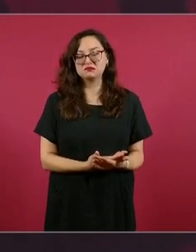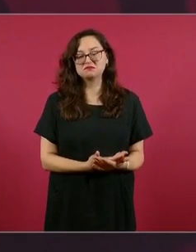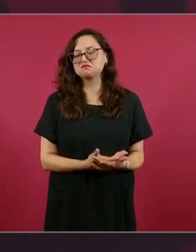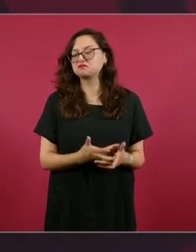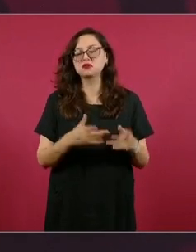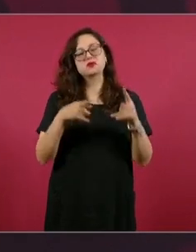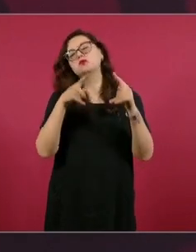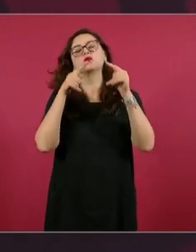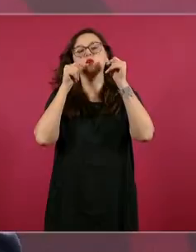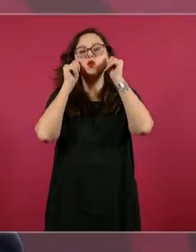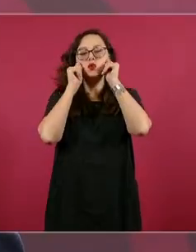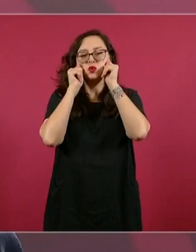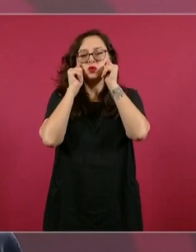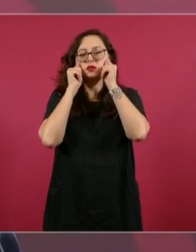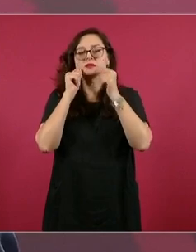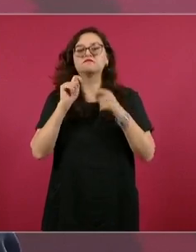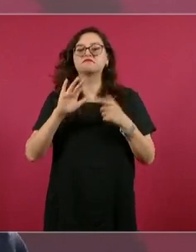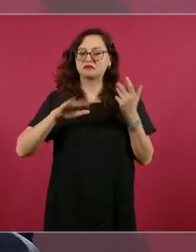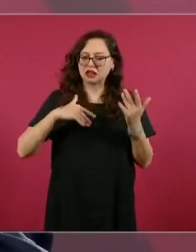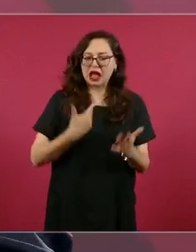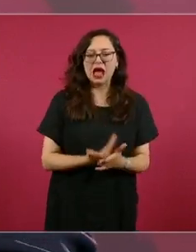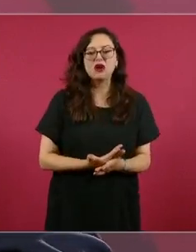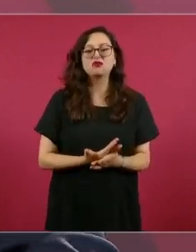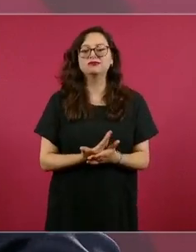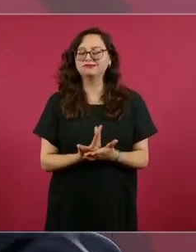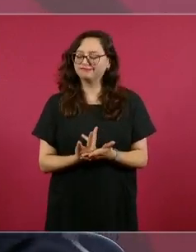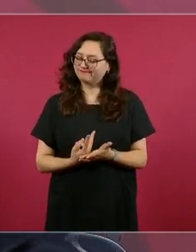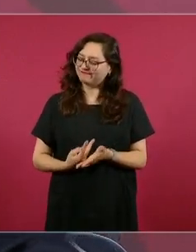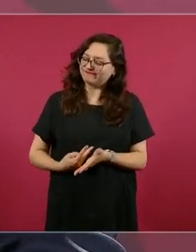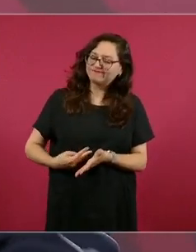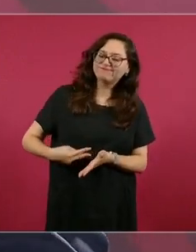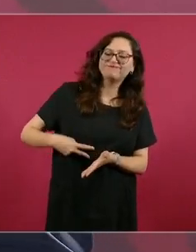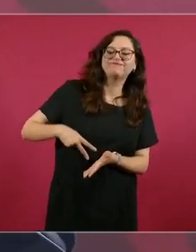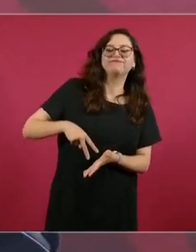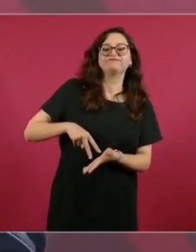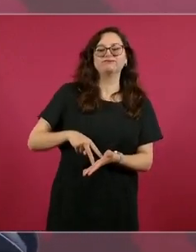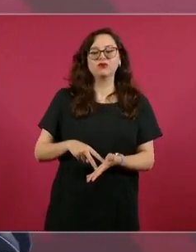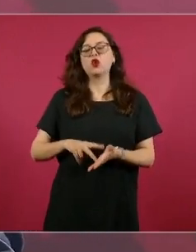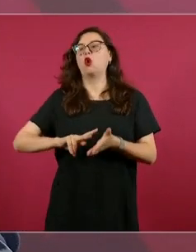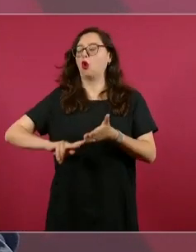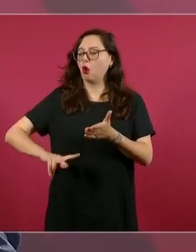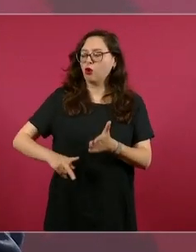porque se levanta uno y va uno